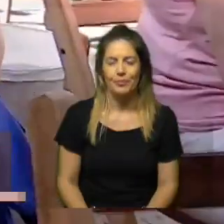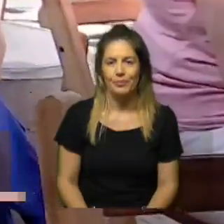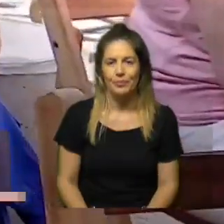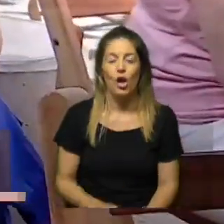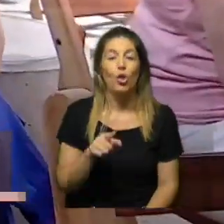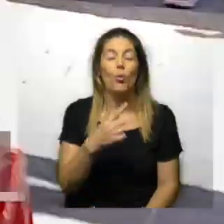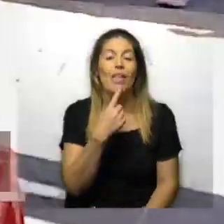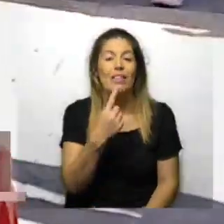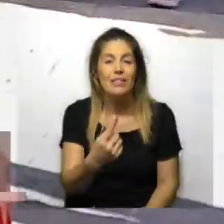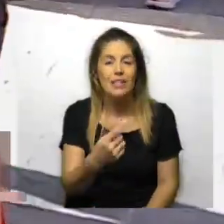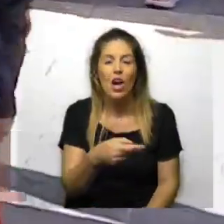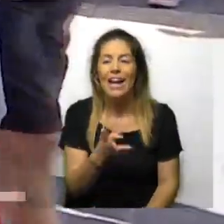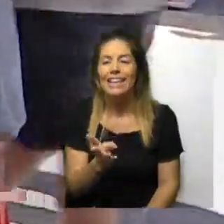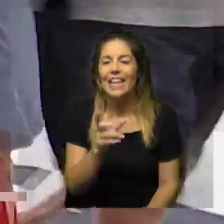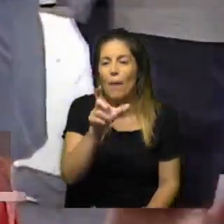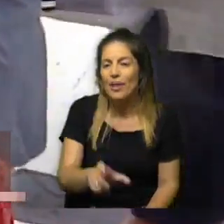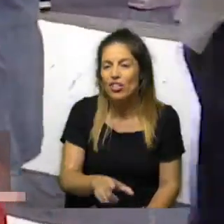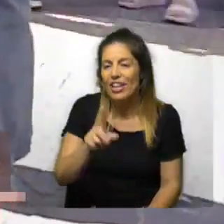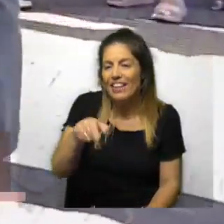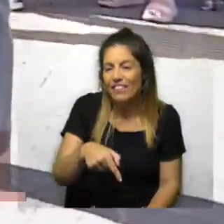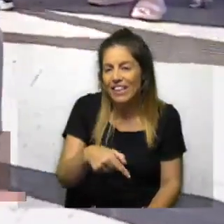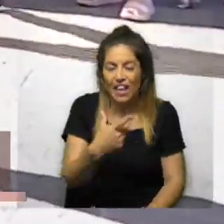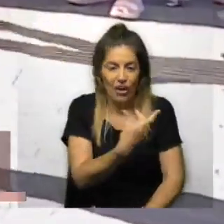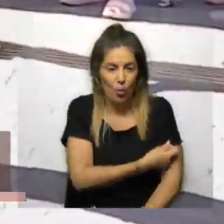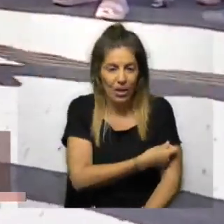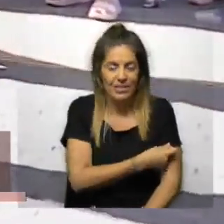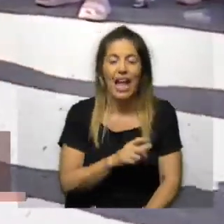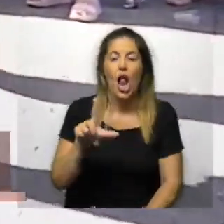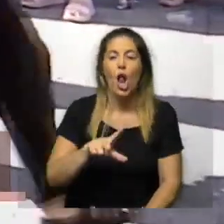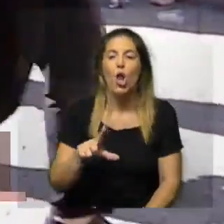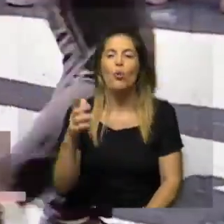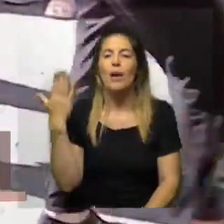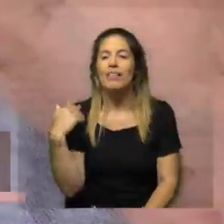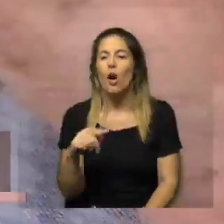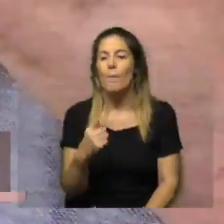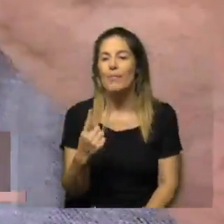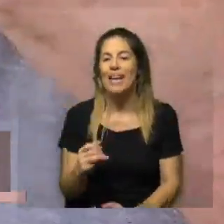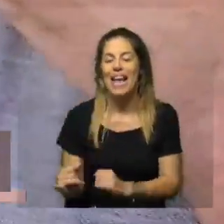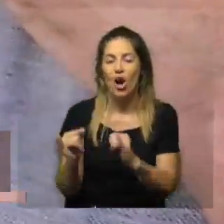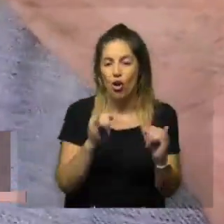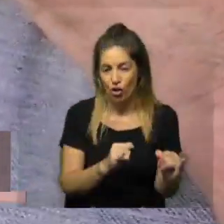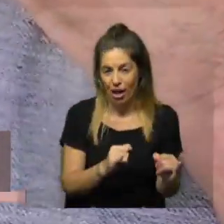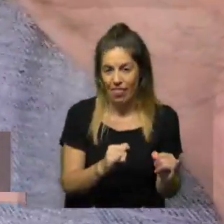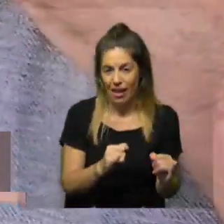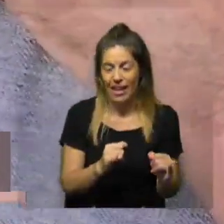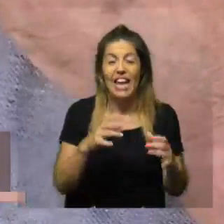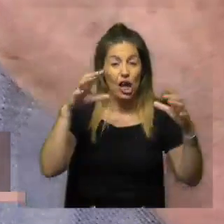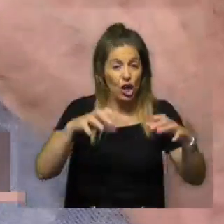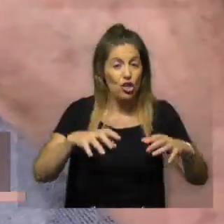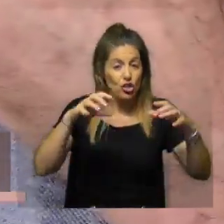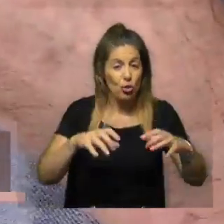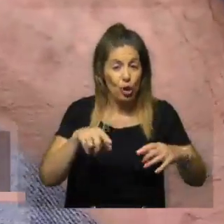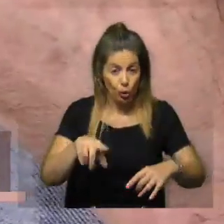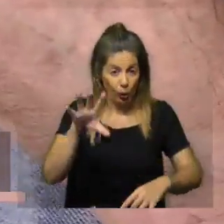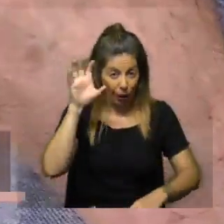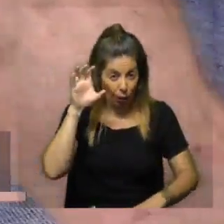Tú me decías que... La cantidad de personas que generalmente vienen a vacunarse. Perfecto. El lunes pasado, que fue la primera jornada y que incluso llovió y todo, no sé si tú